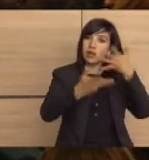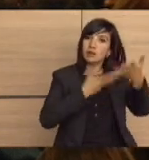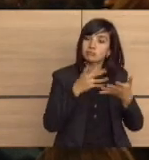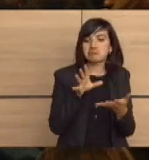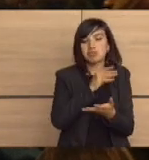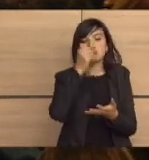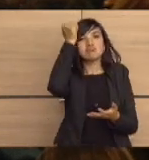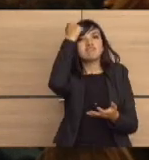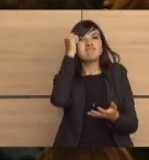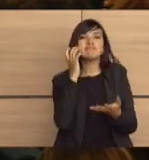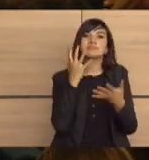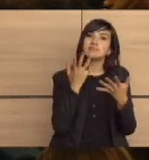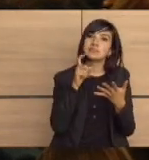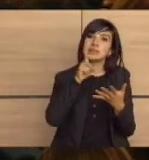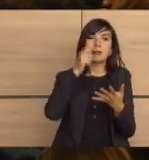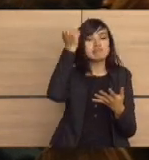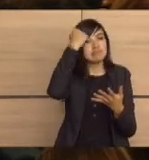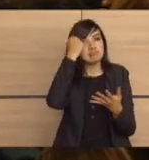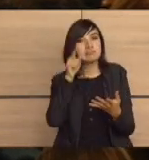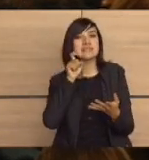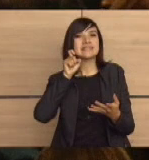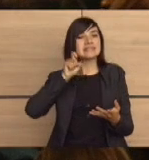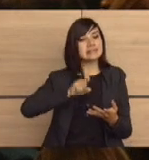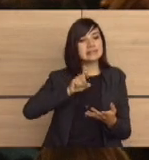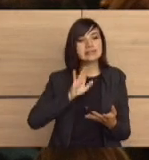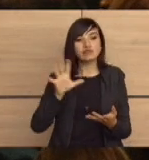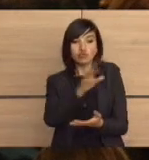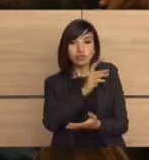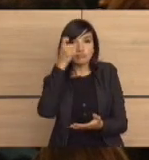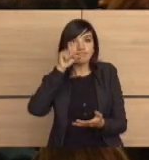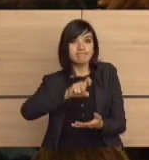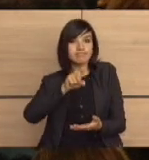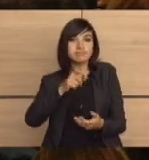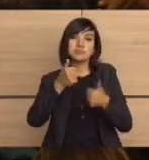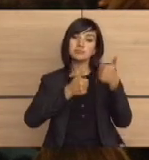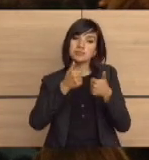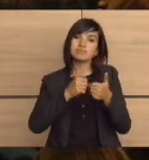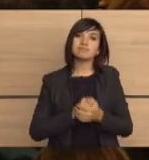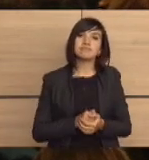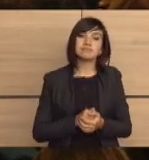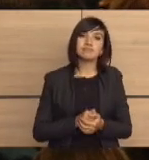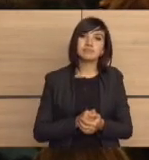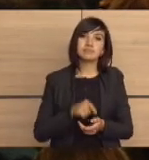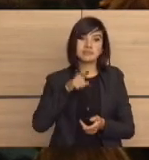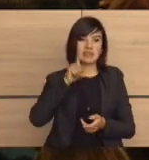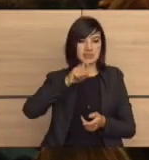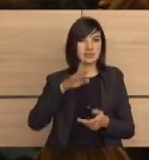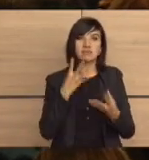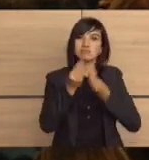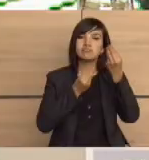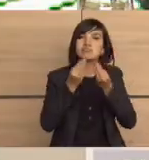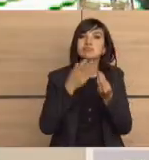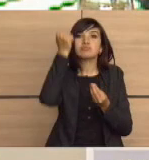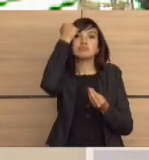formadores, compartimos la necesidad de tener claro qué es lo que estamos haciendo y qué es lo